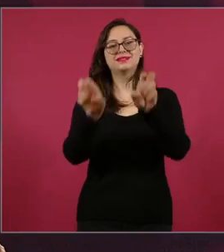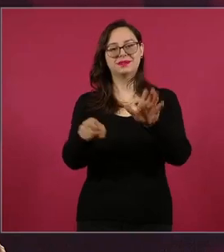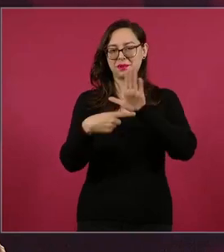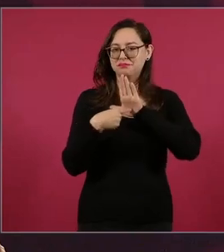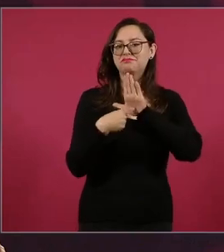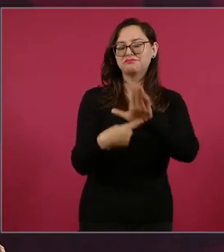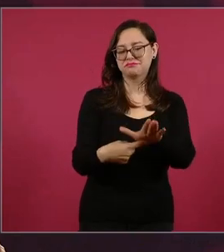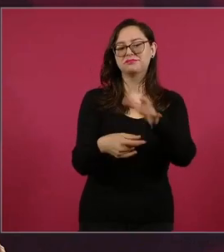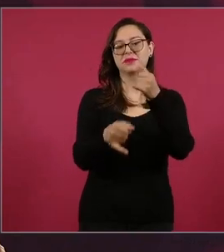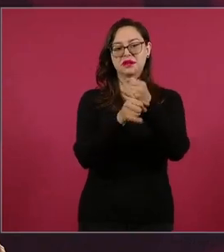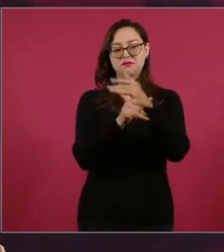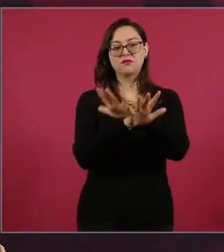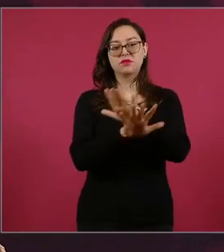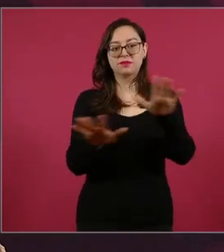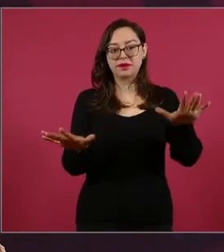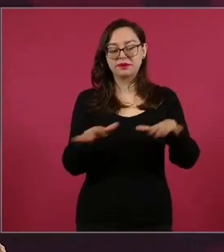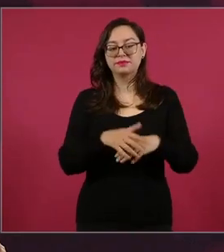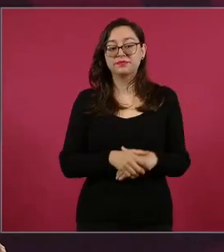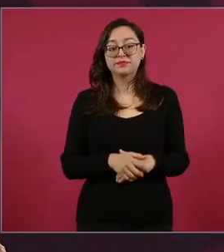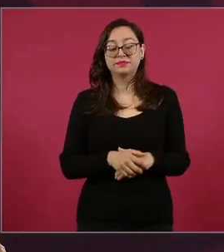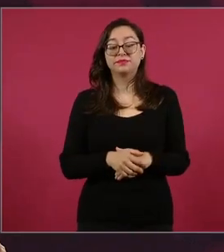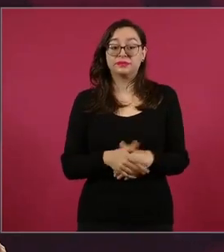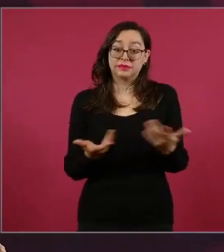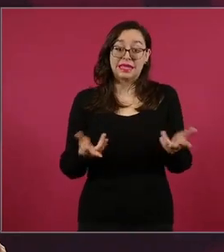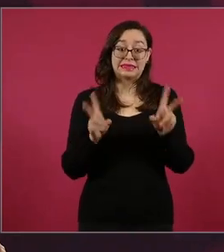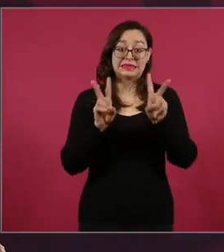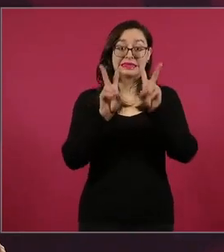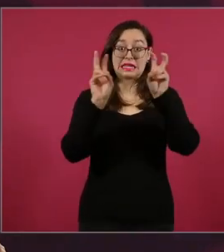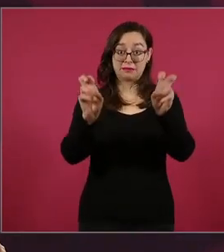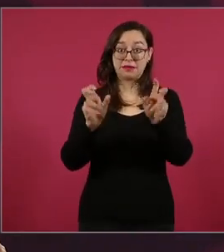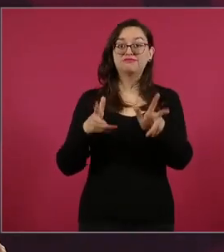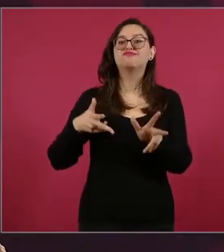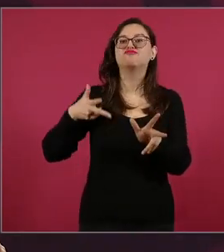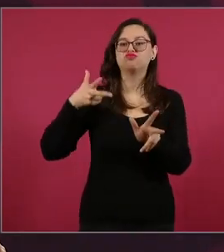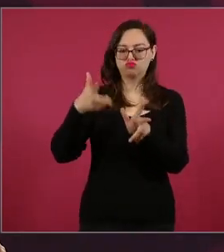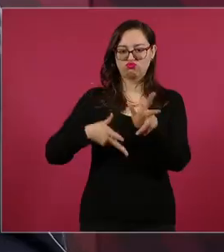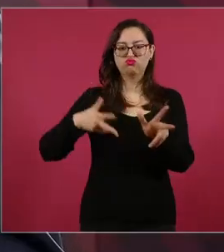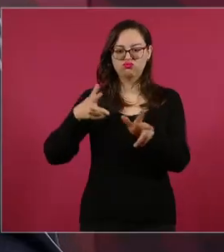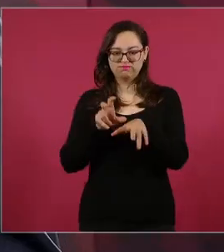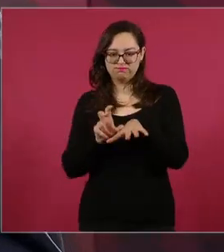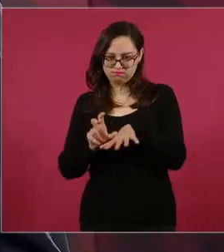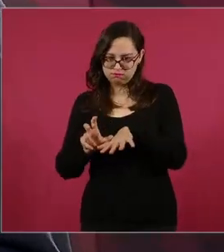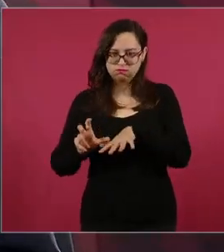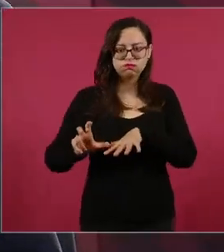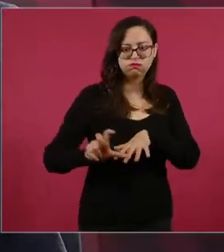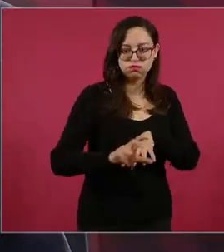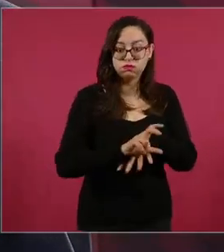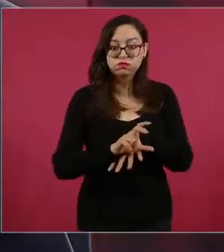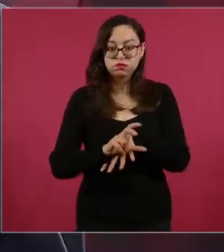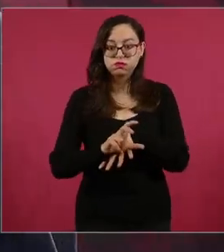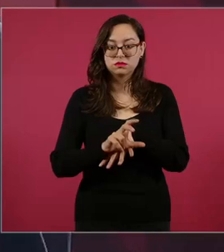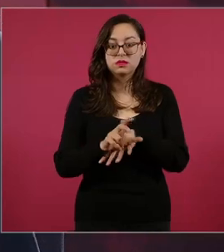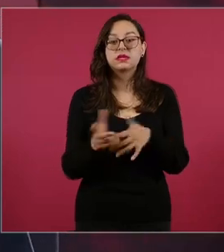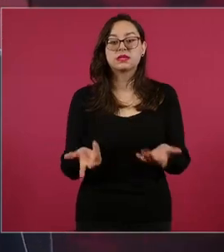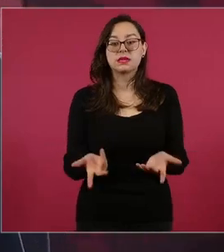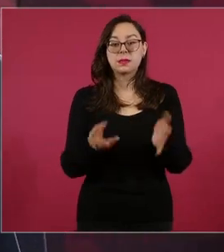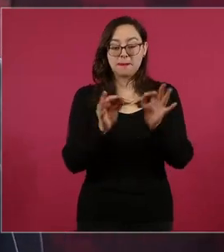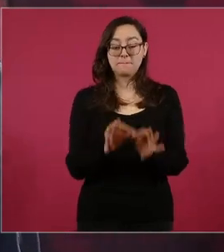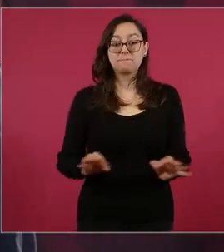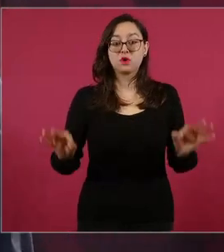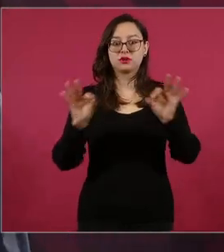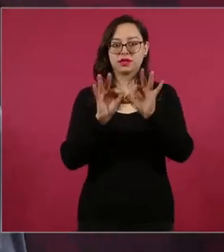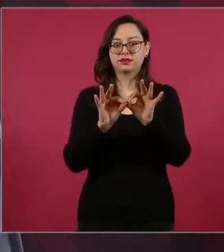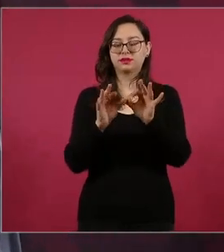informar sobre el Tren Maya, porque además de informar de que ya